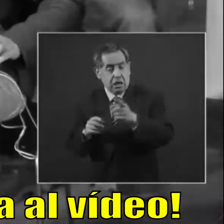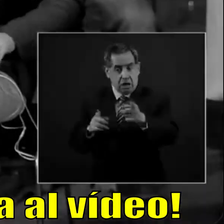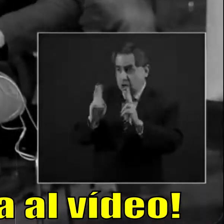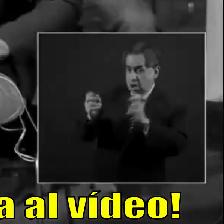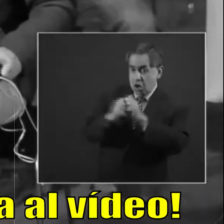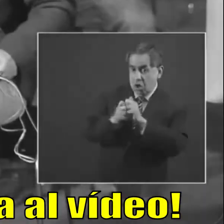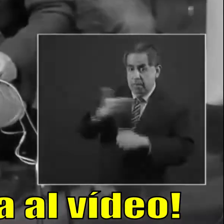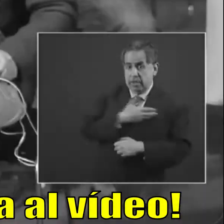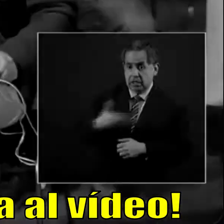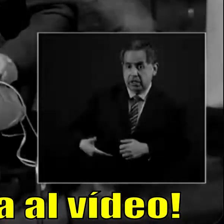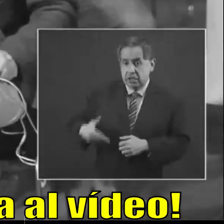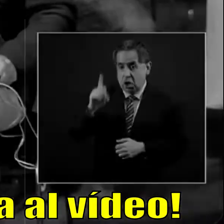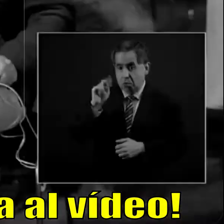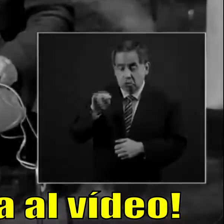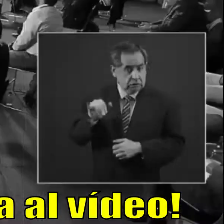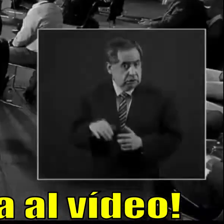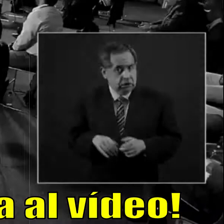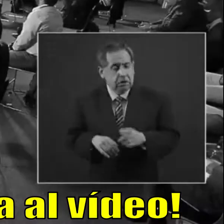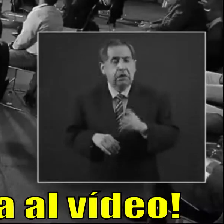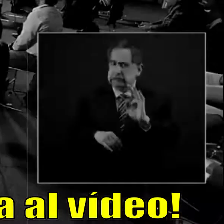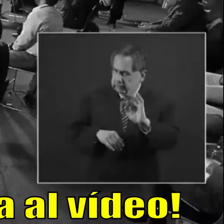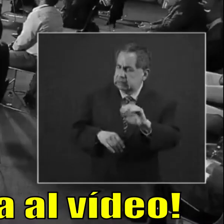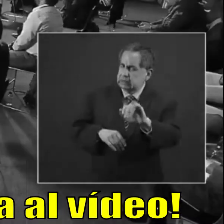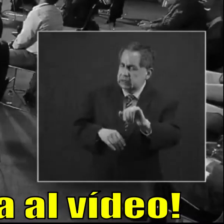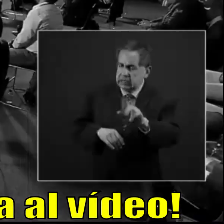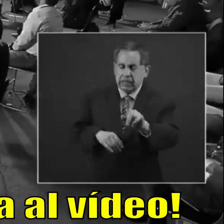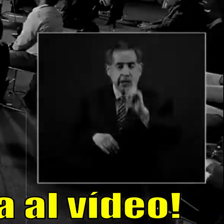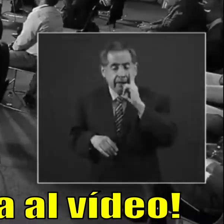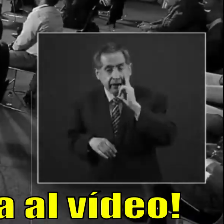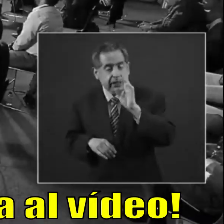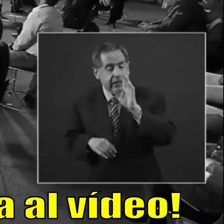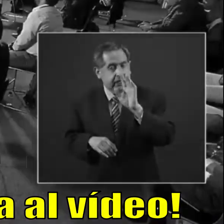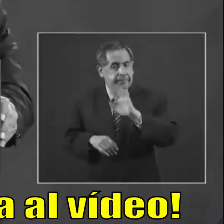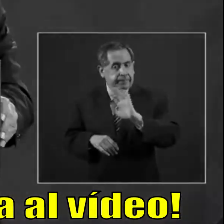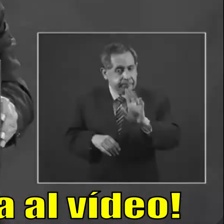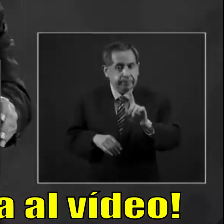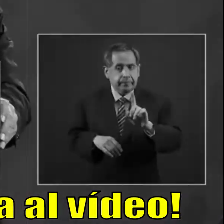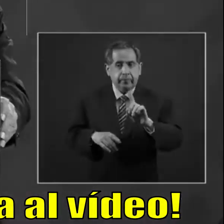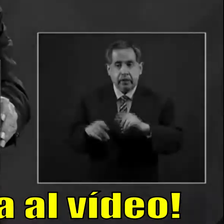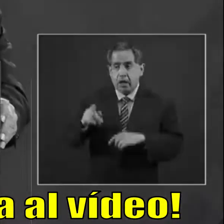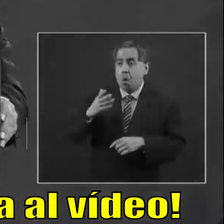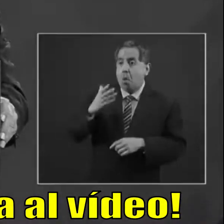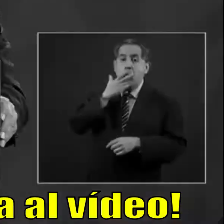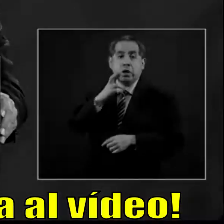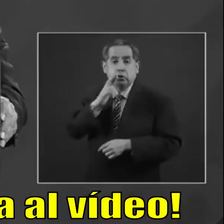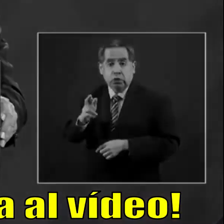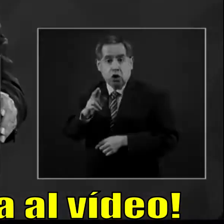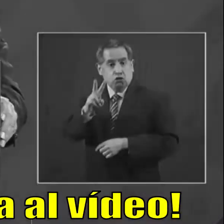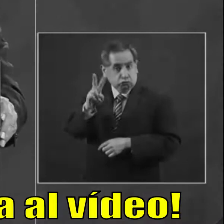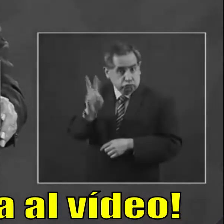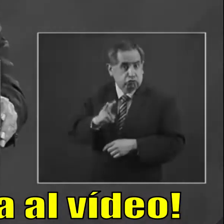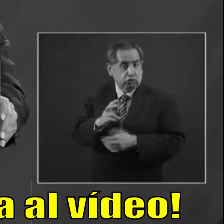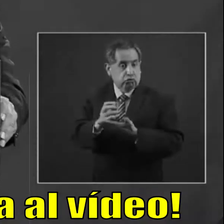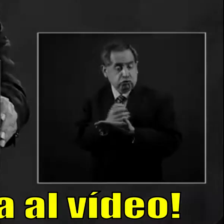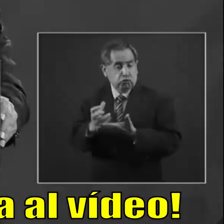Rusia, López Obrador dijo que si vemos que da resultados, establecemos comunicación, y añadió que